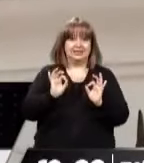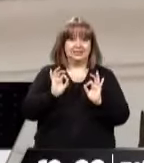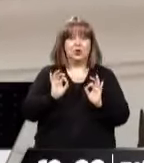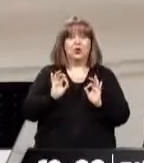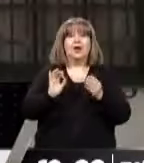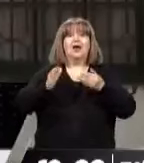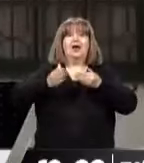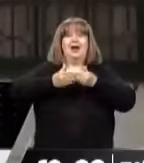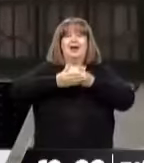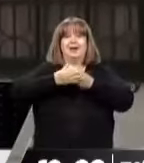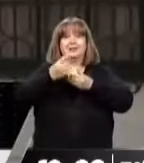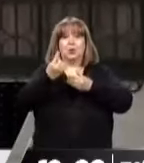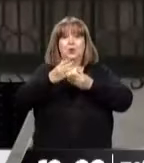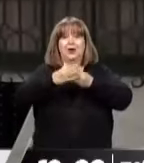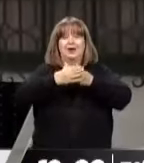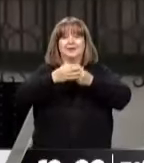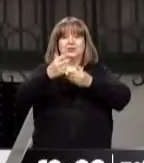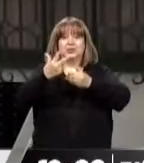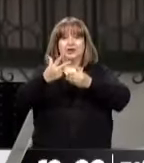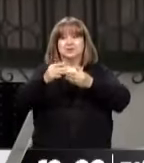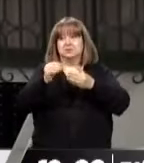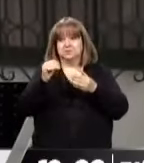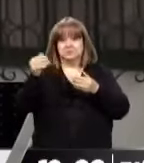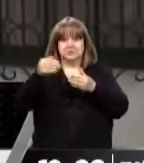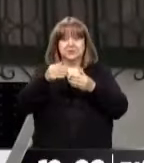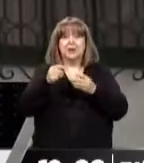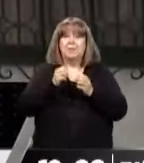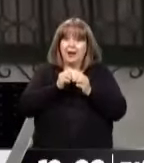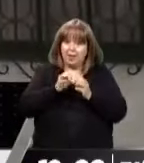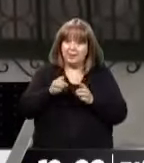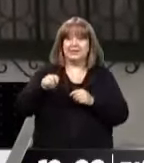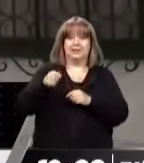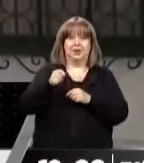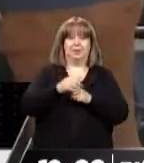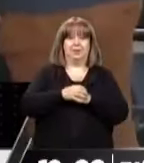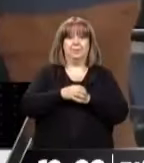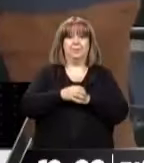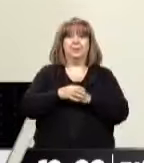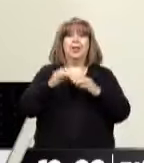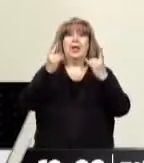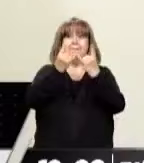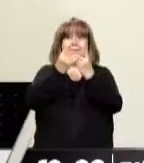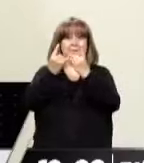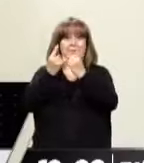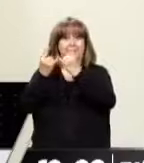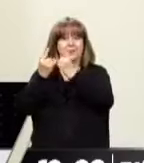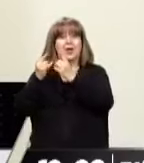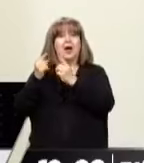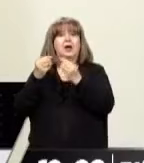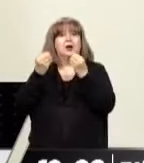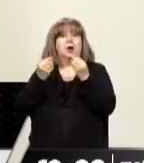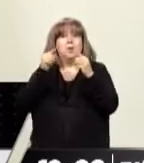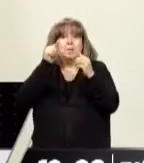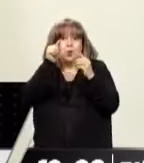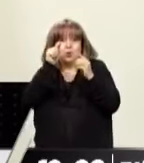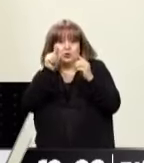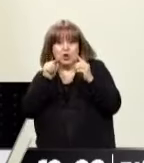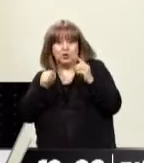anexo 1 el anexo 3 el que corresponda para el inicio de su trámite en la página aparecen Cuáles son los